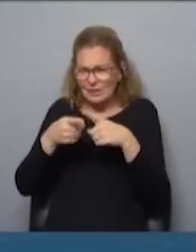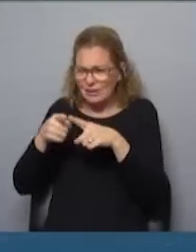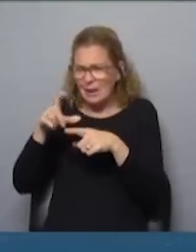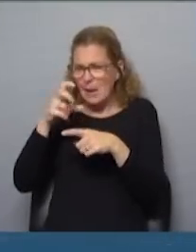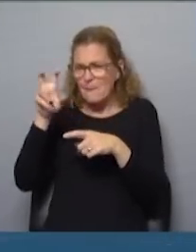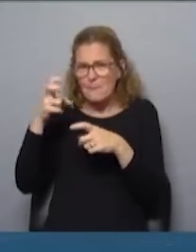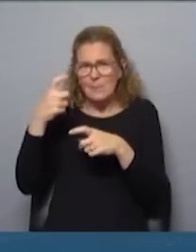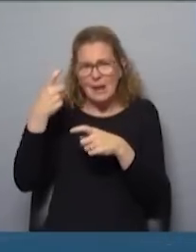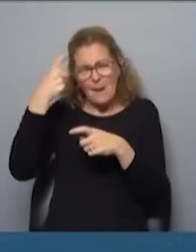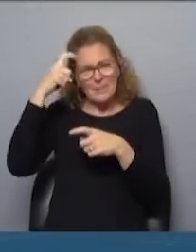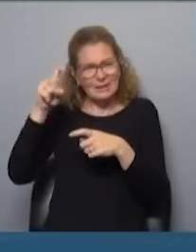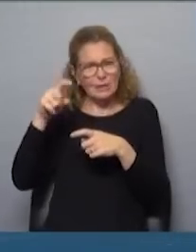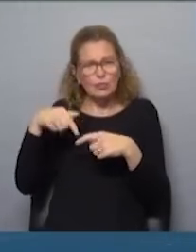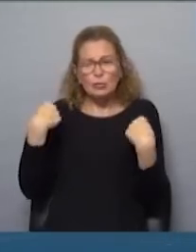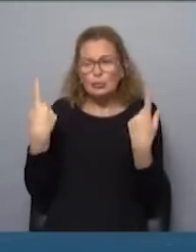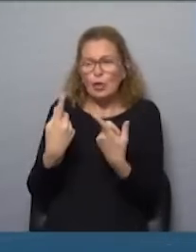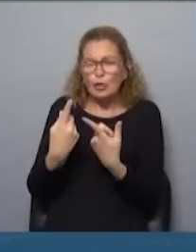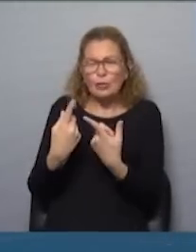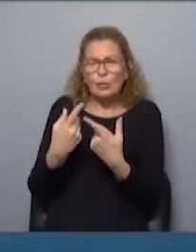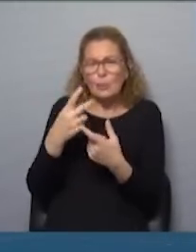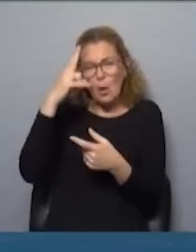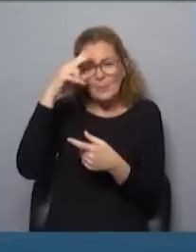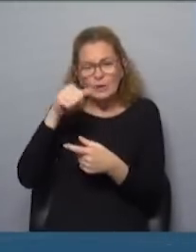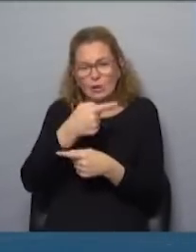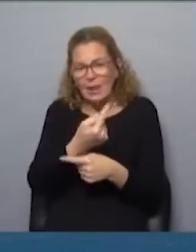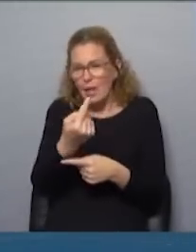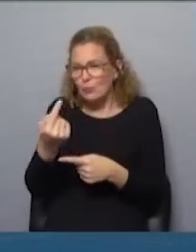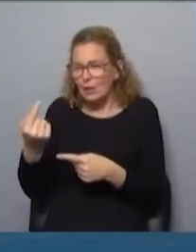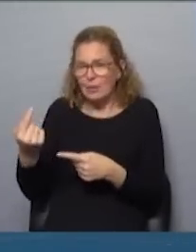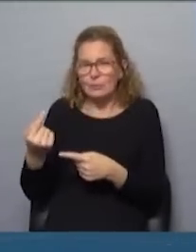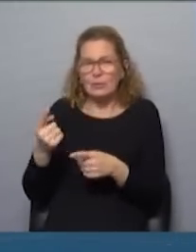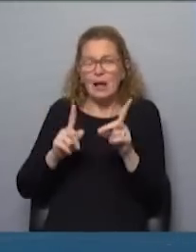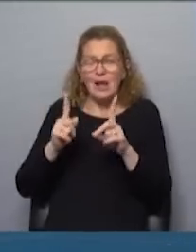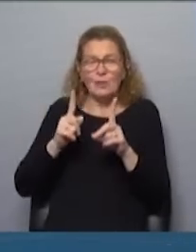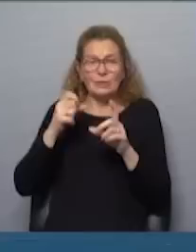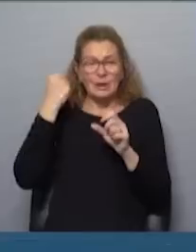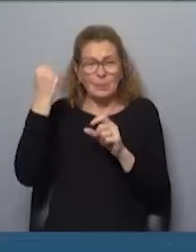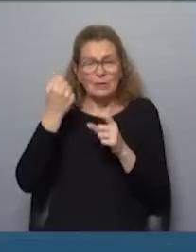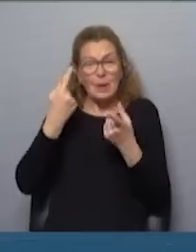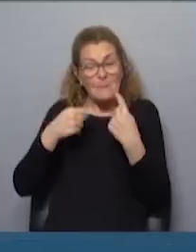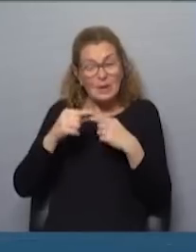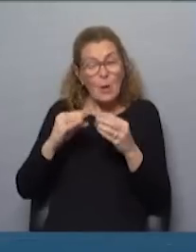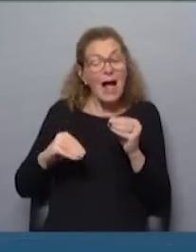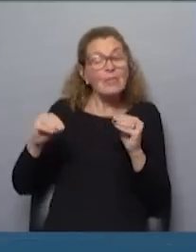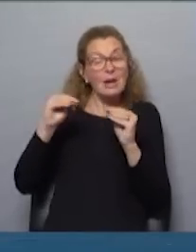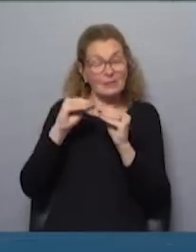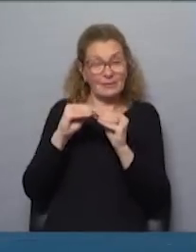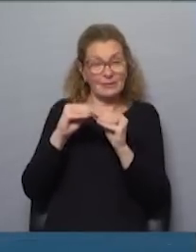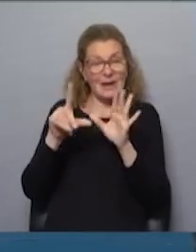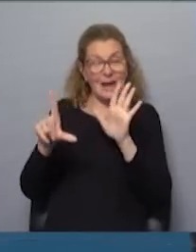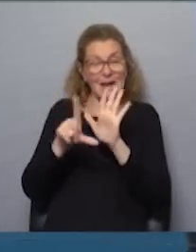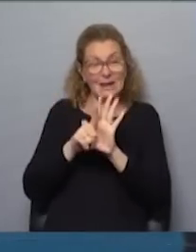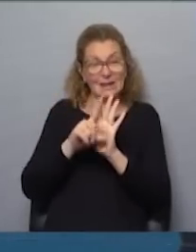todos tuvimos la oportunidad de emitir una opinión sobre algo tan importante pero además la ley